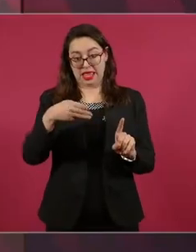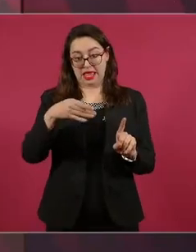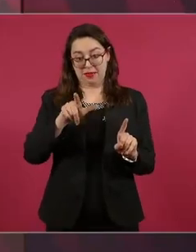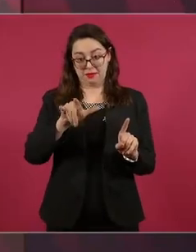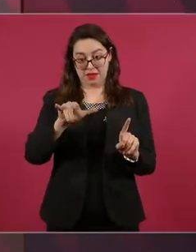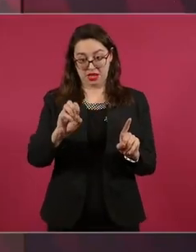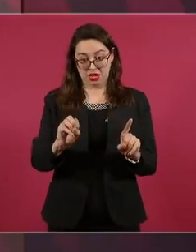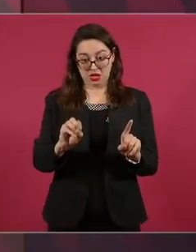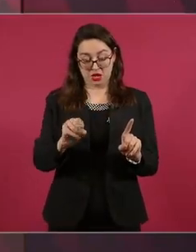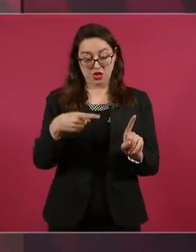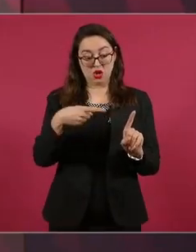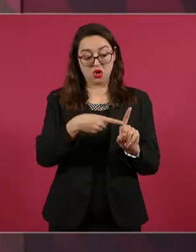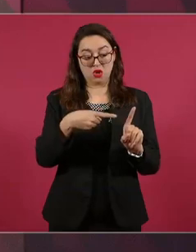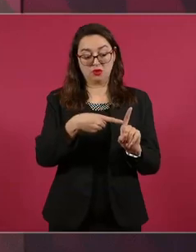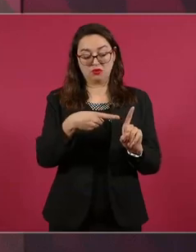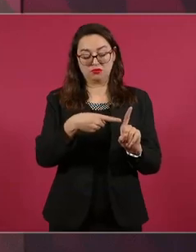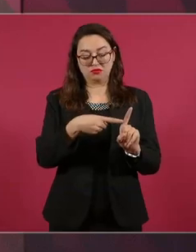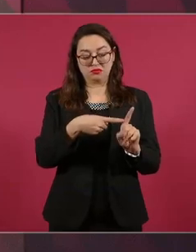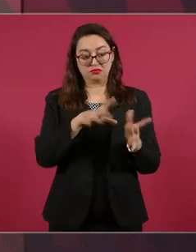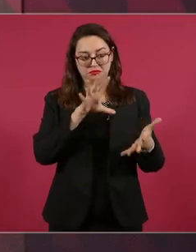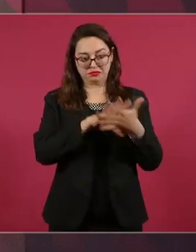cuando él mismo declara.